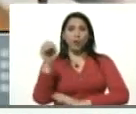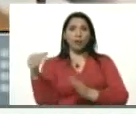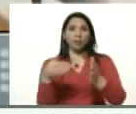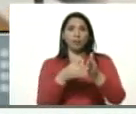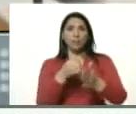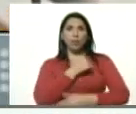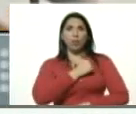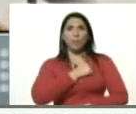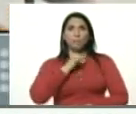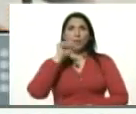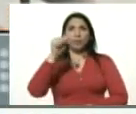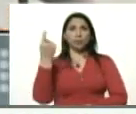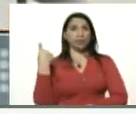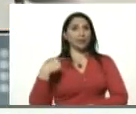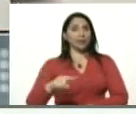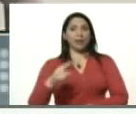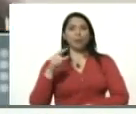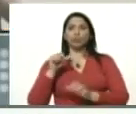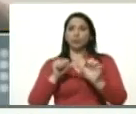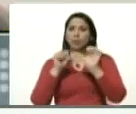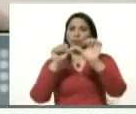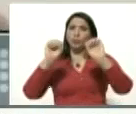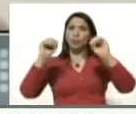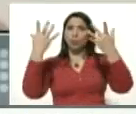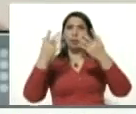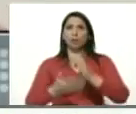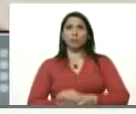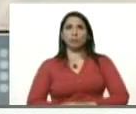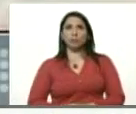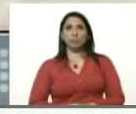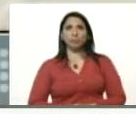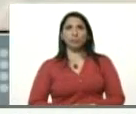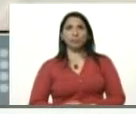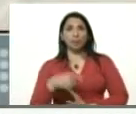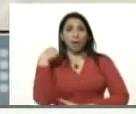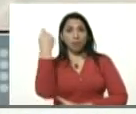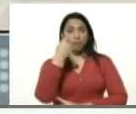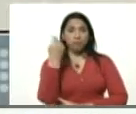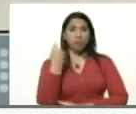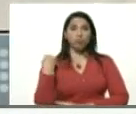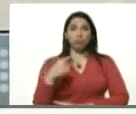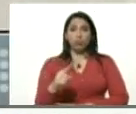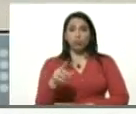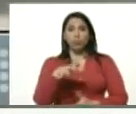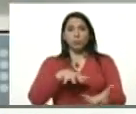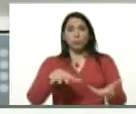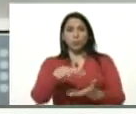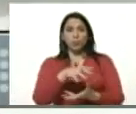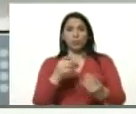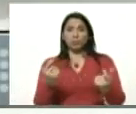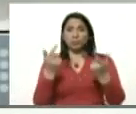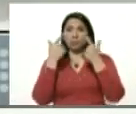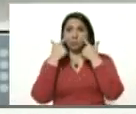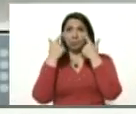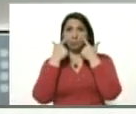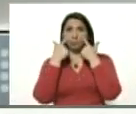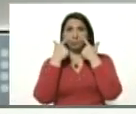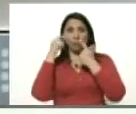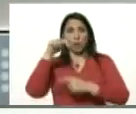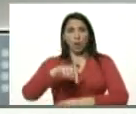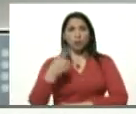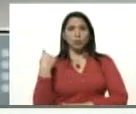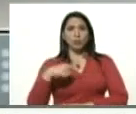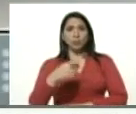compatriotas, lo tenemos que seguir logrando. En Apure tuvimos esa situación que es una alerta, una alerta. Hoy